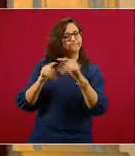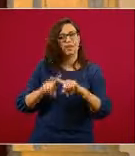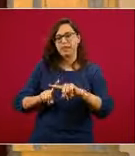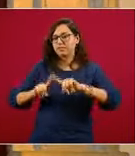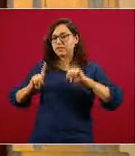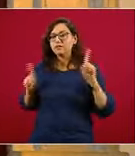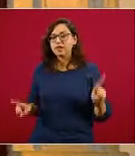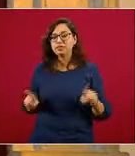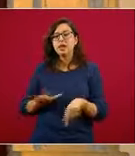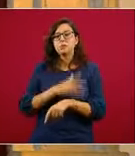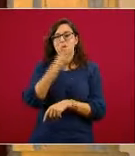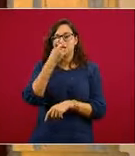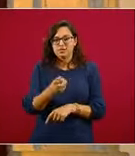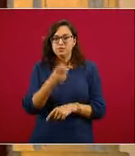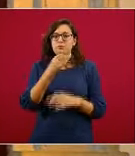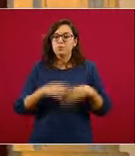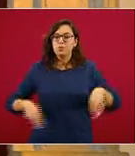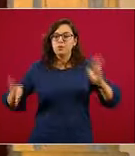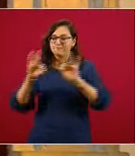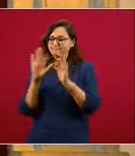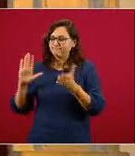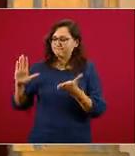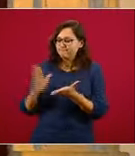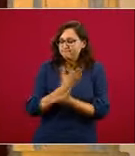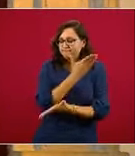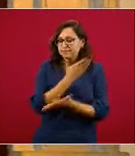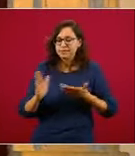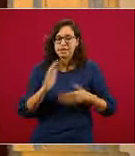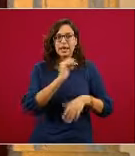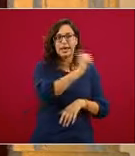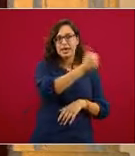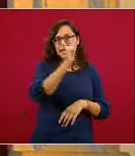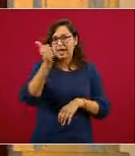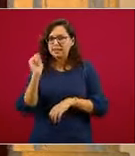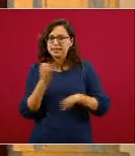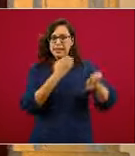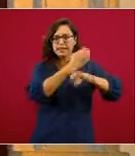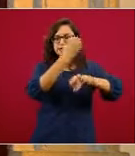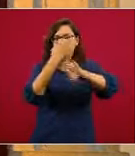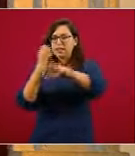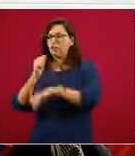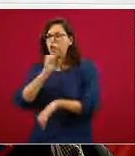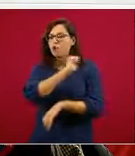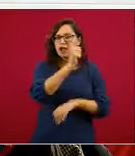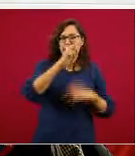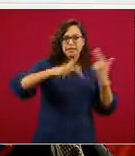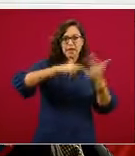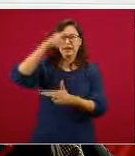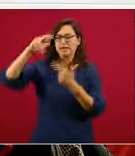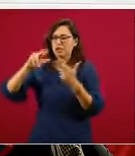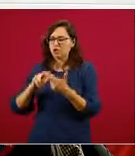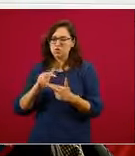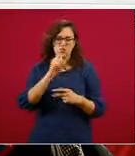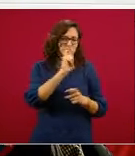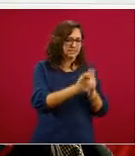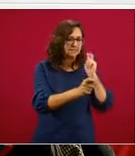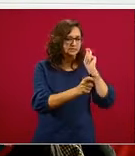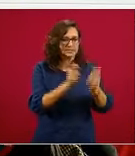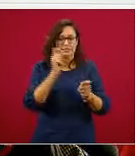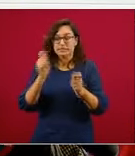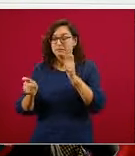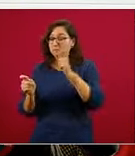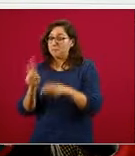encargamos de hacer una diferencia por estado y por territorio para conocer qué está sucediendo en cada una de las poblaciones, que es un reto